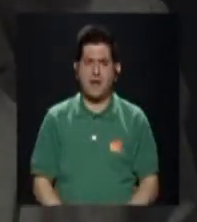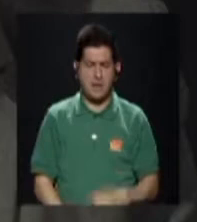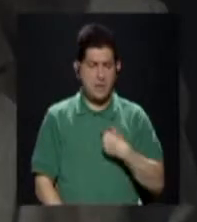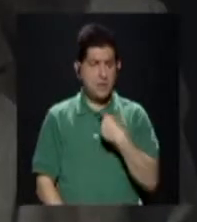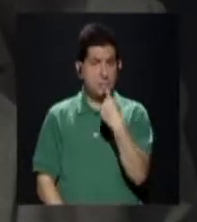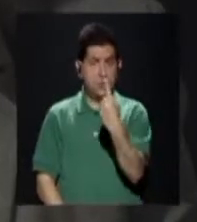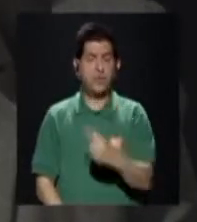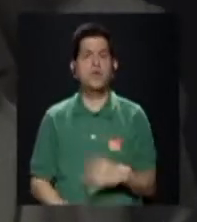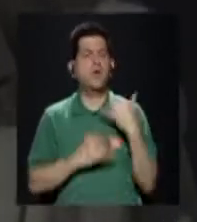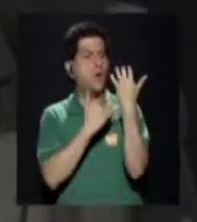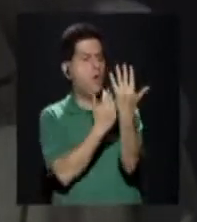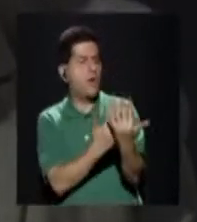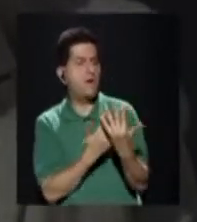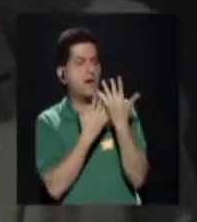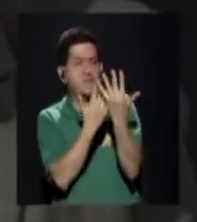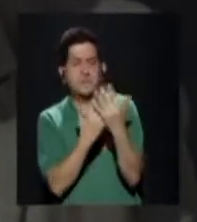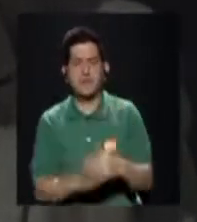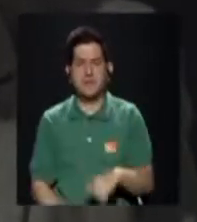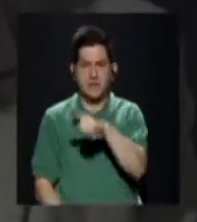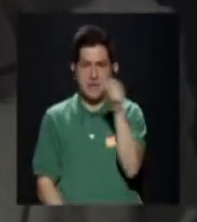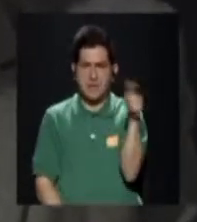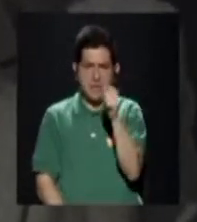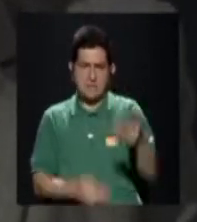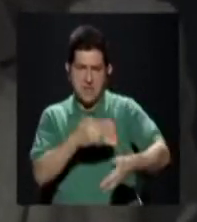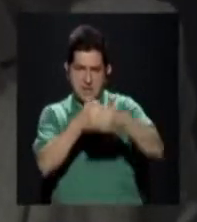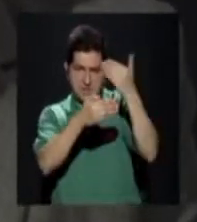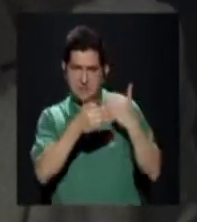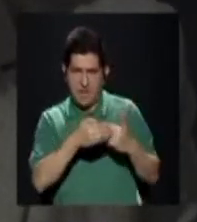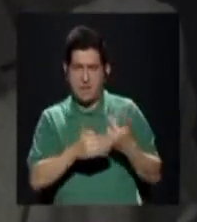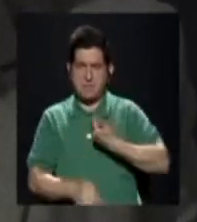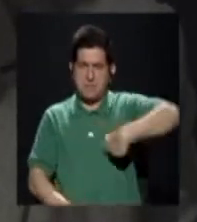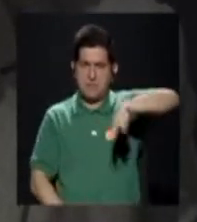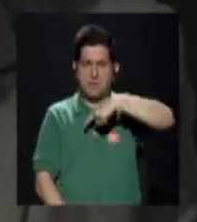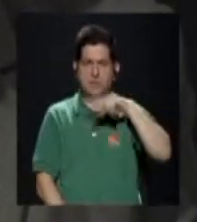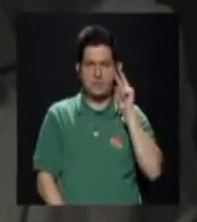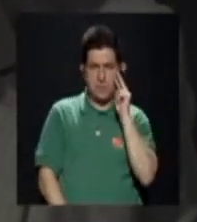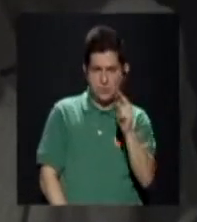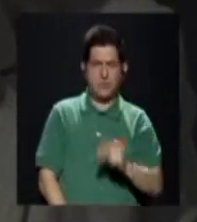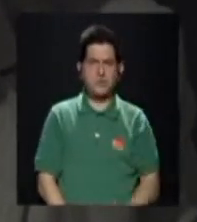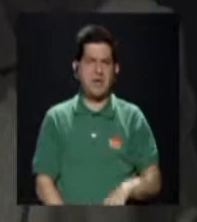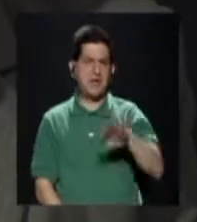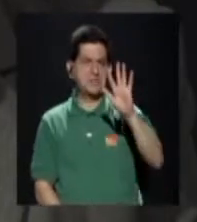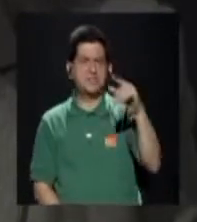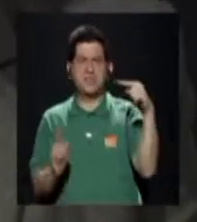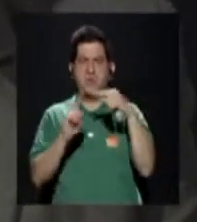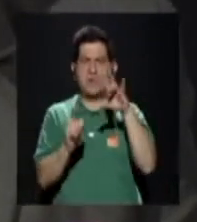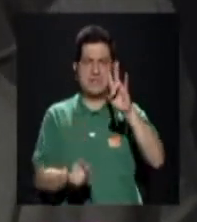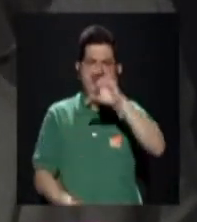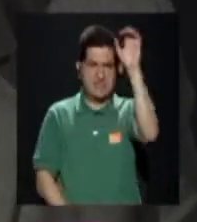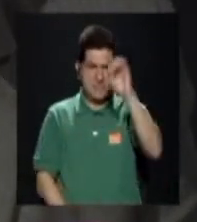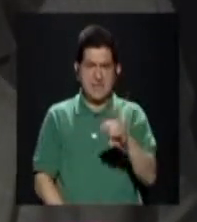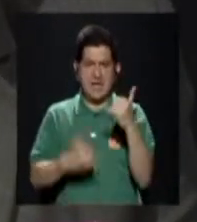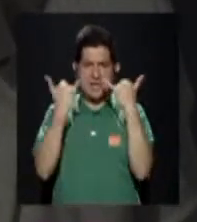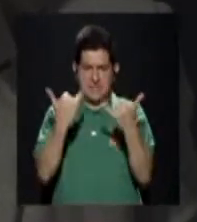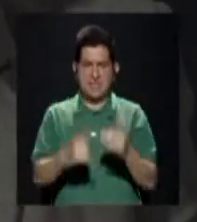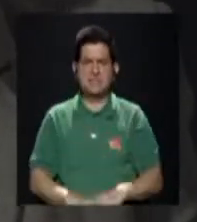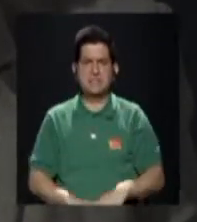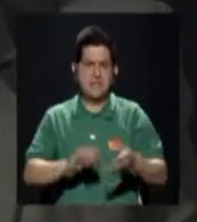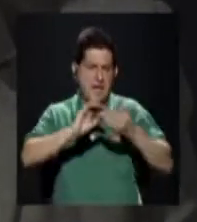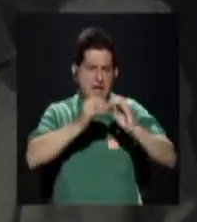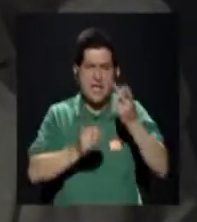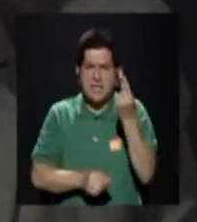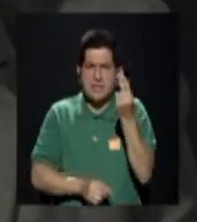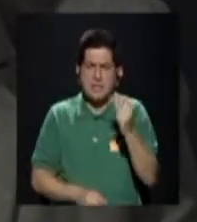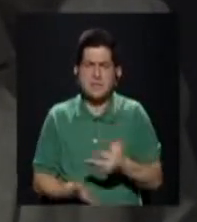hacia las expectativas que todavía hasta hace unos meses nosotros las veíamos entre 5 y 7% cuando ya el índice de precios del